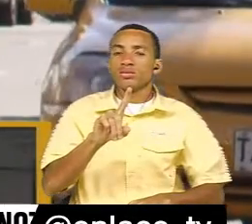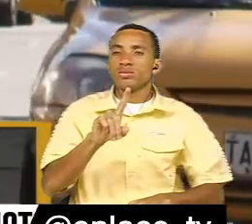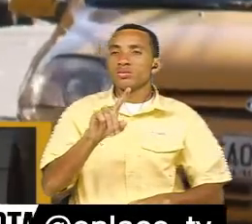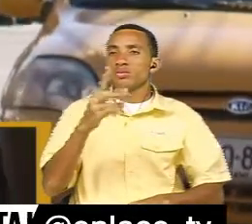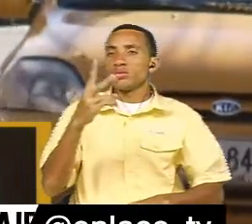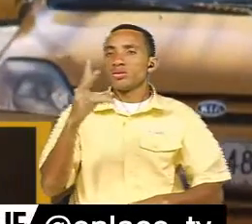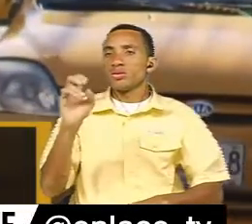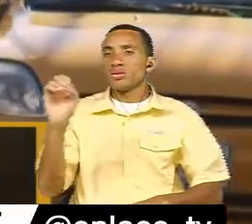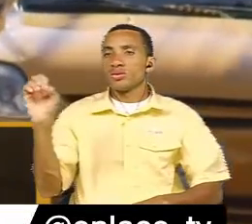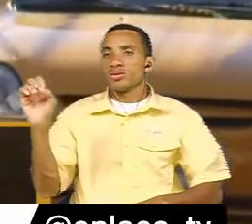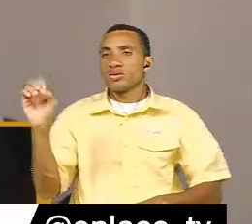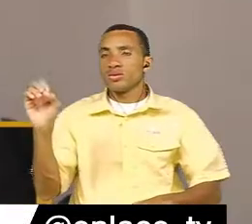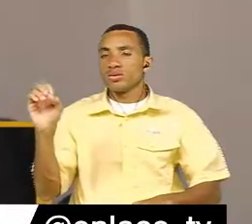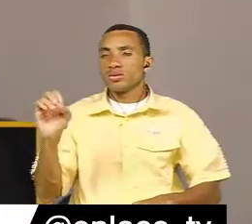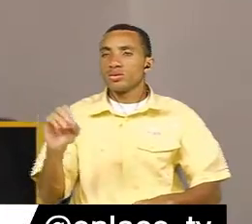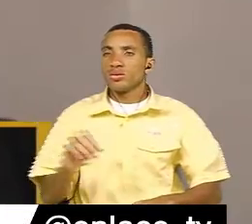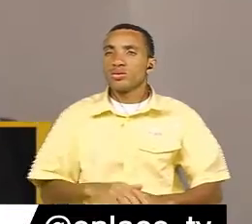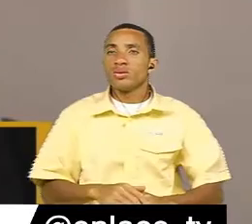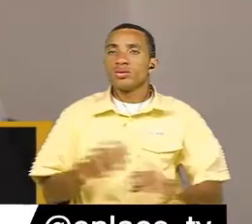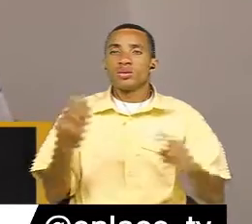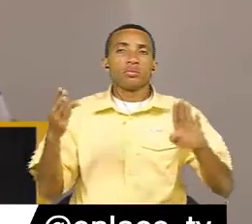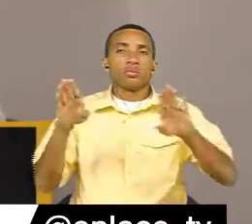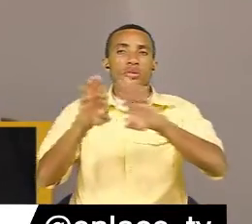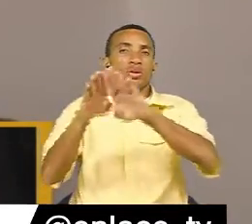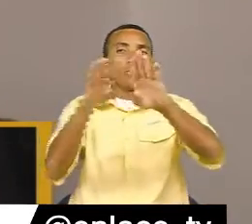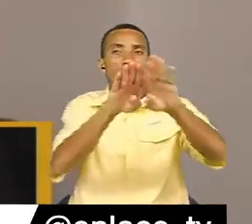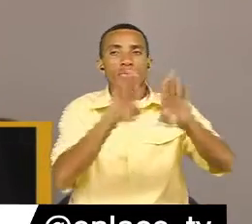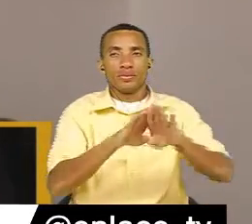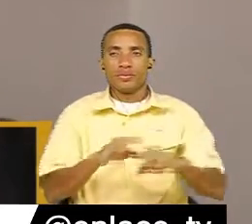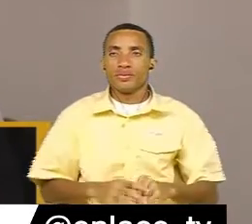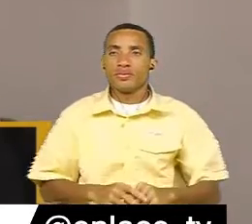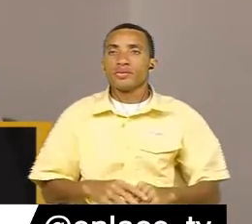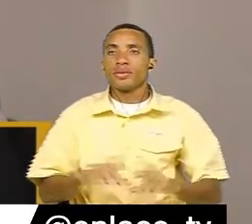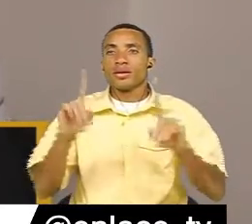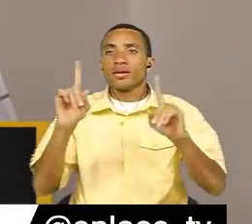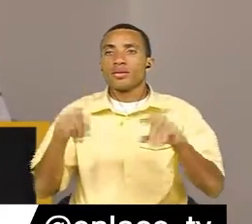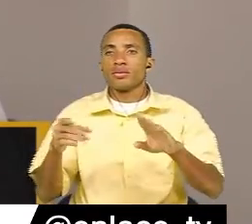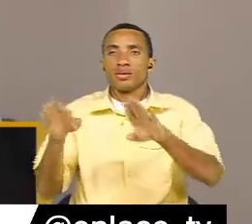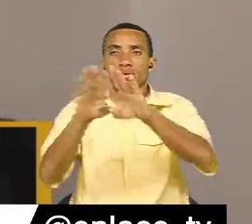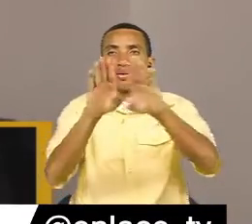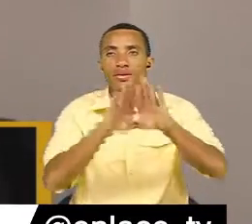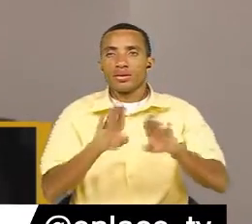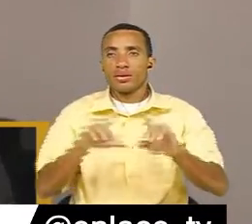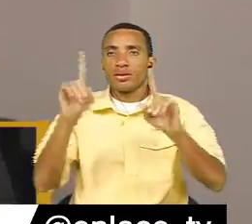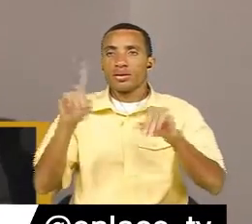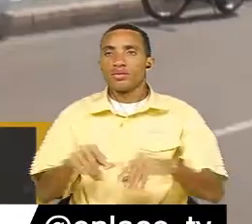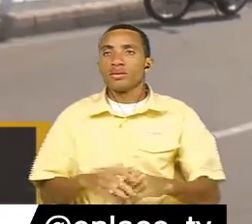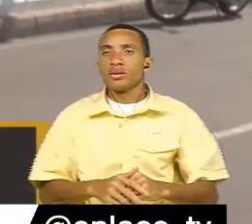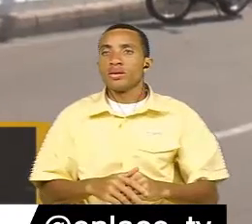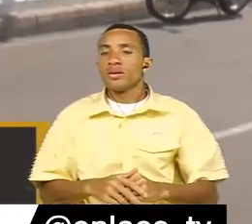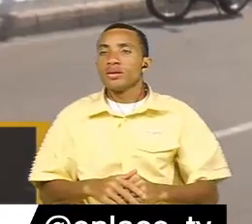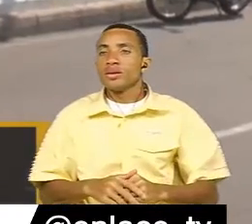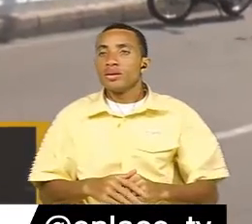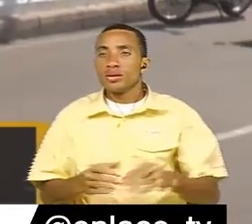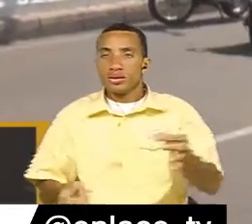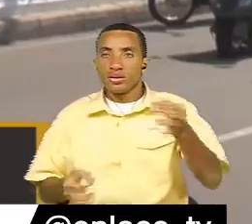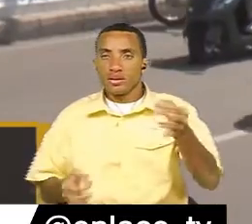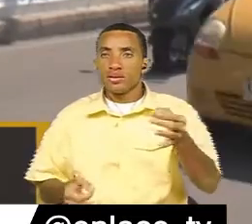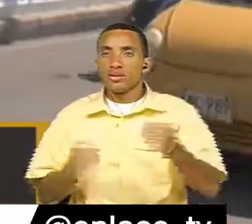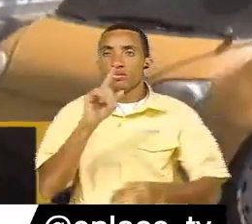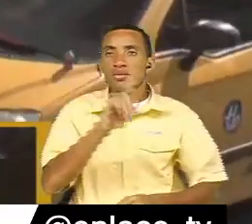1.200 establecimientos en la ciudad, lo que se están cerrando son 1.246 matrículas comerciales.